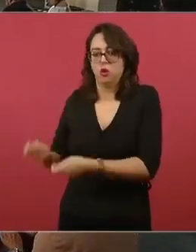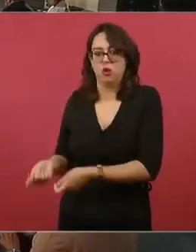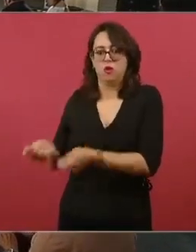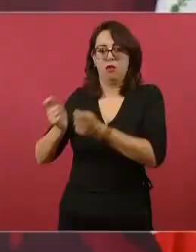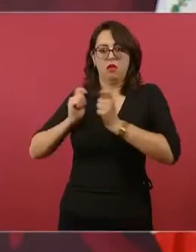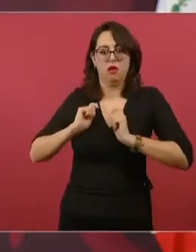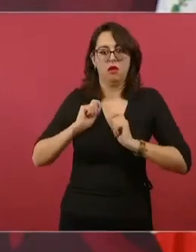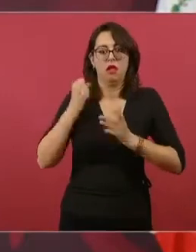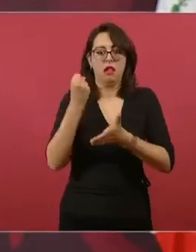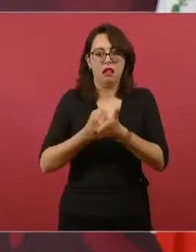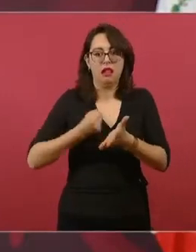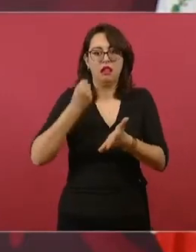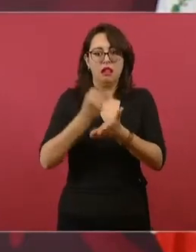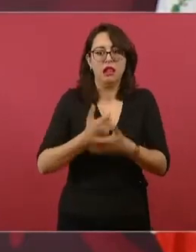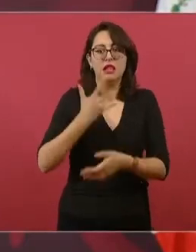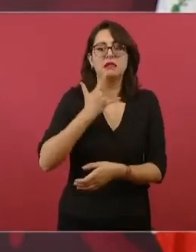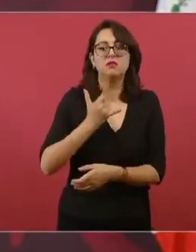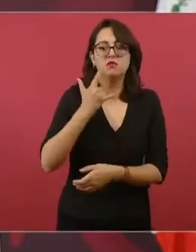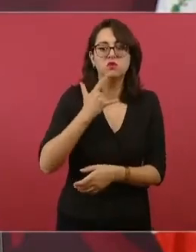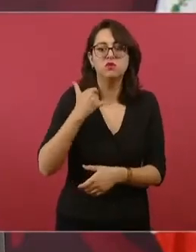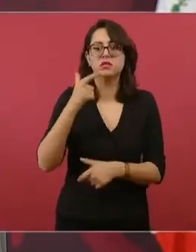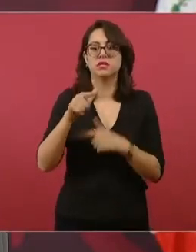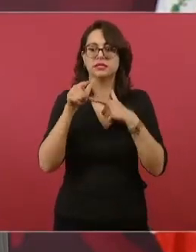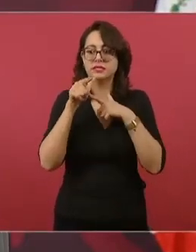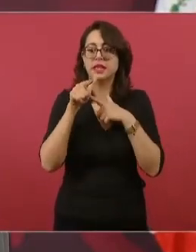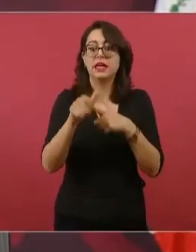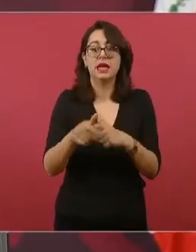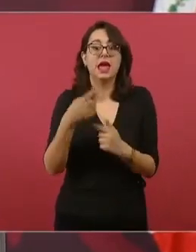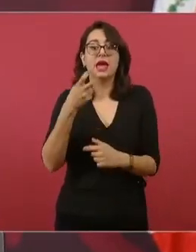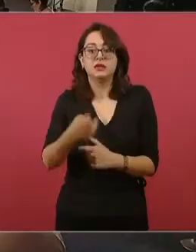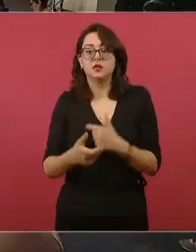Entonces es una circunstancia especial.